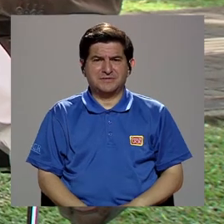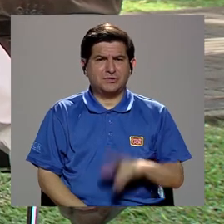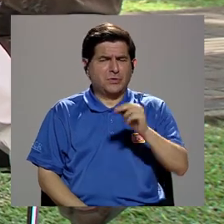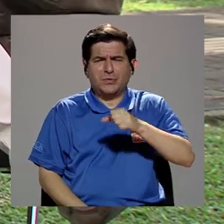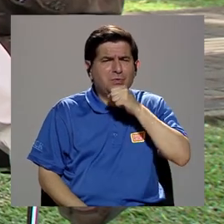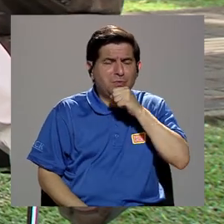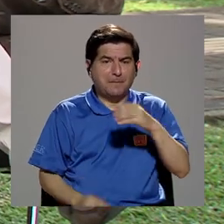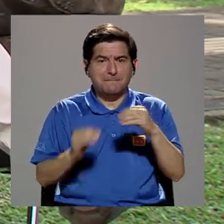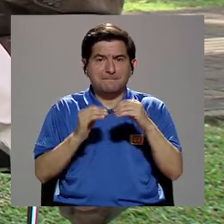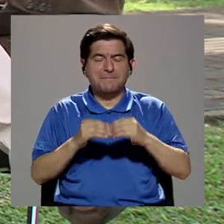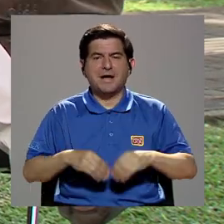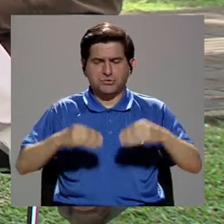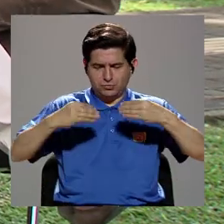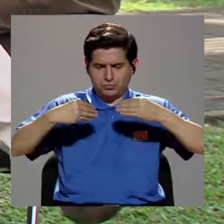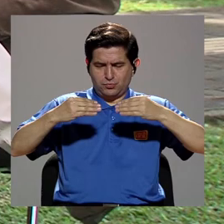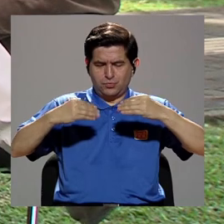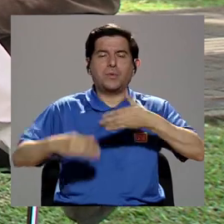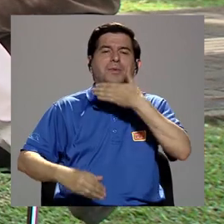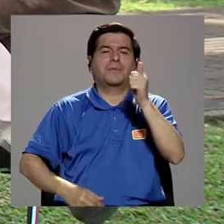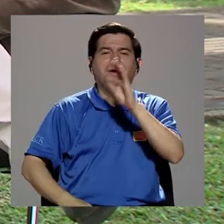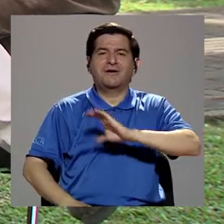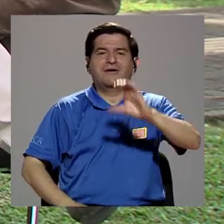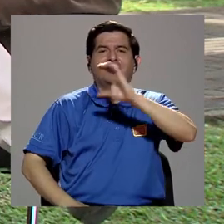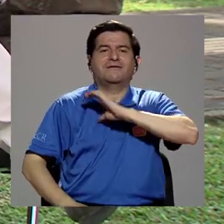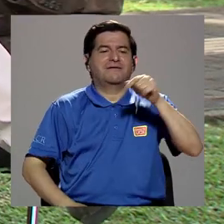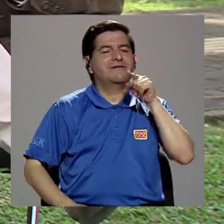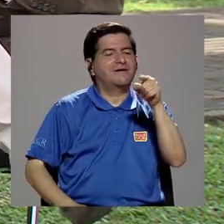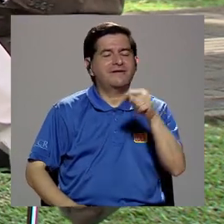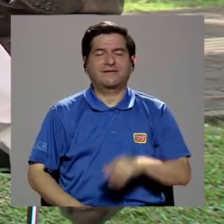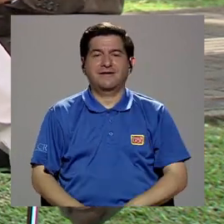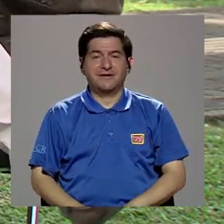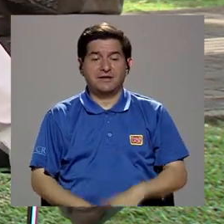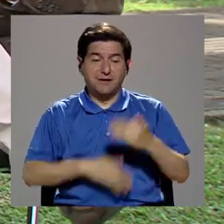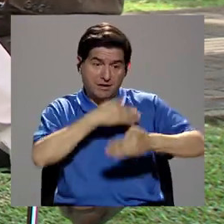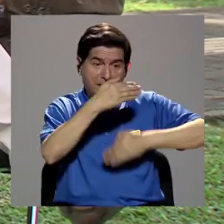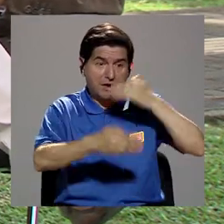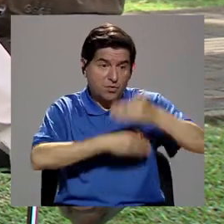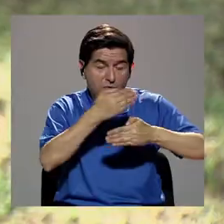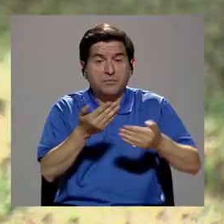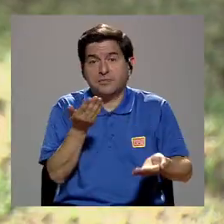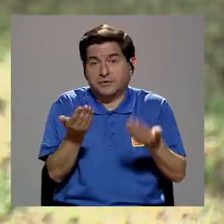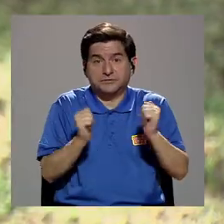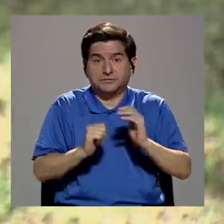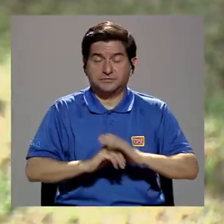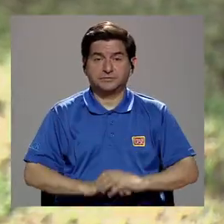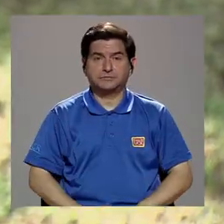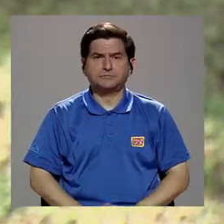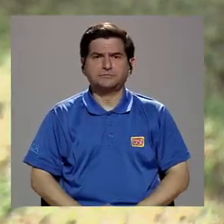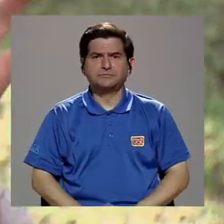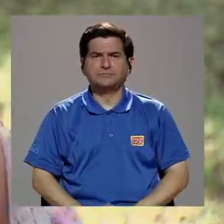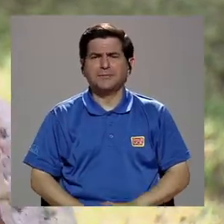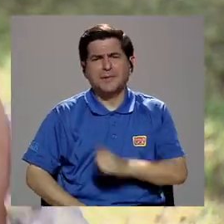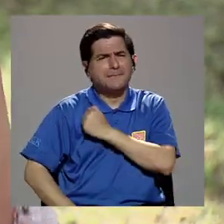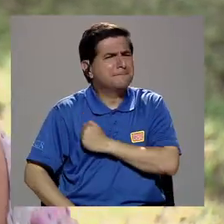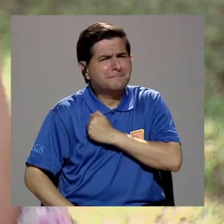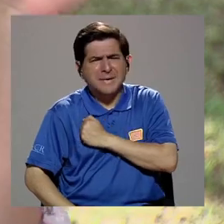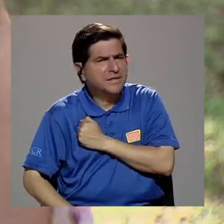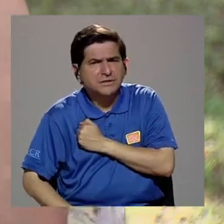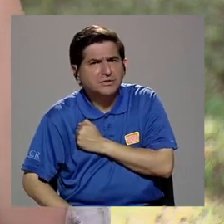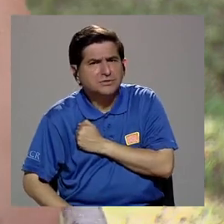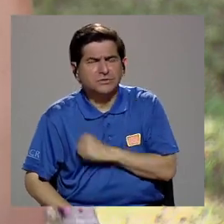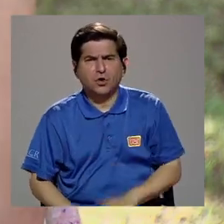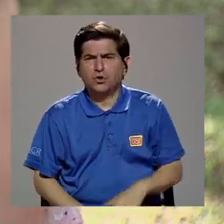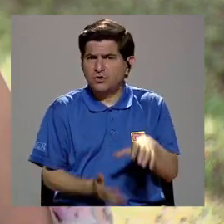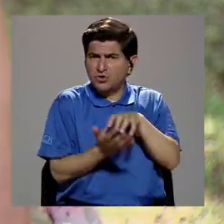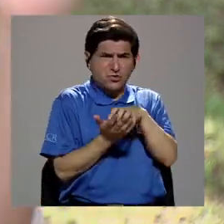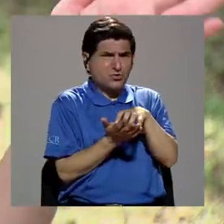más flexibles, mejora la calidad de las mismas en procesos de un momento a otro. Y el café, perdón, porque es una duda